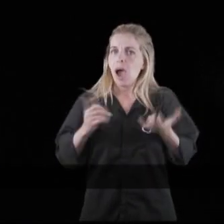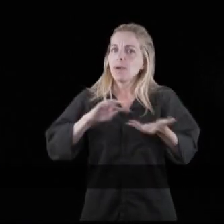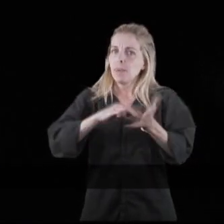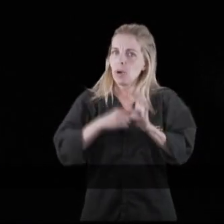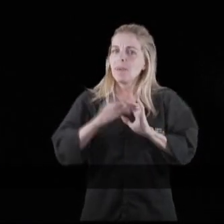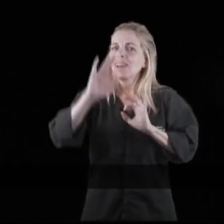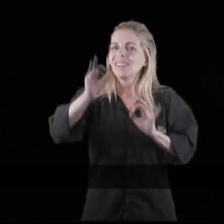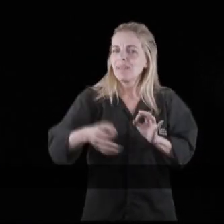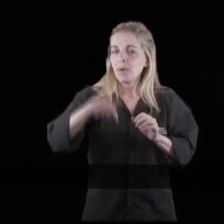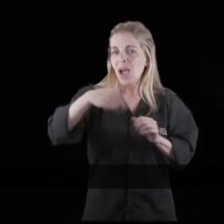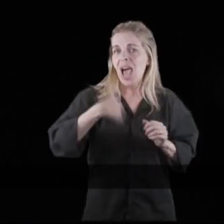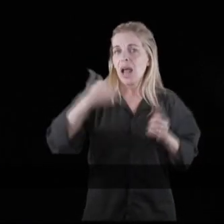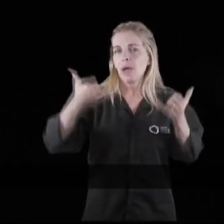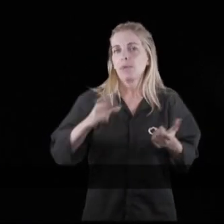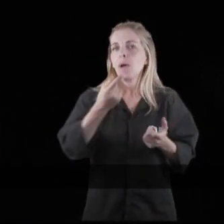precios en Argentina.